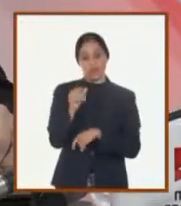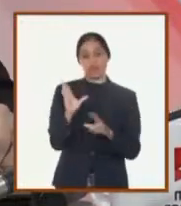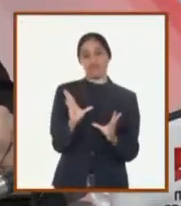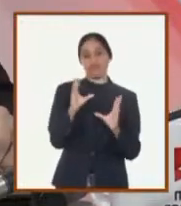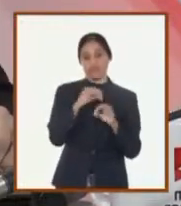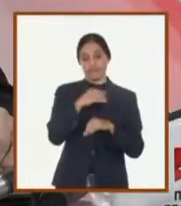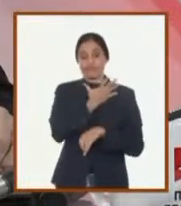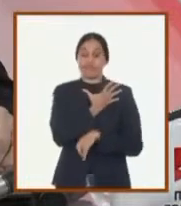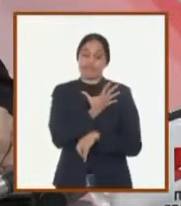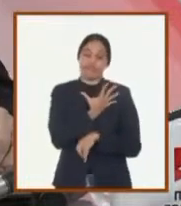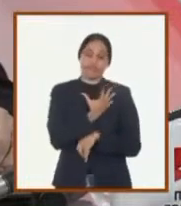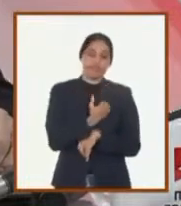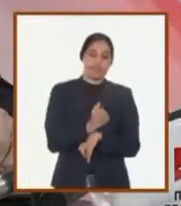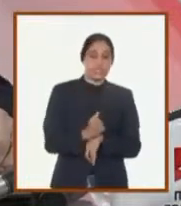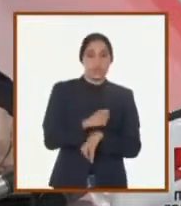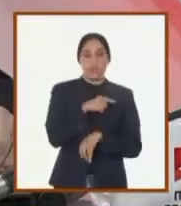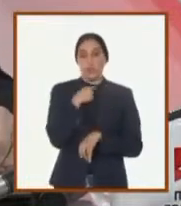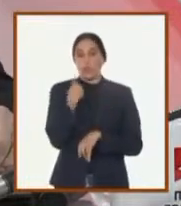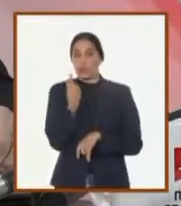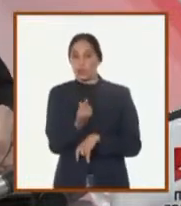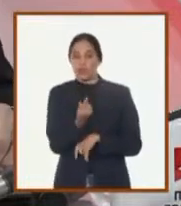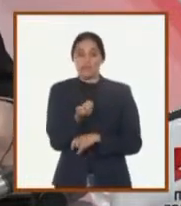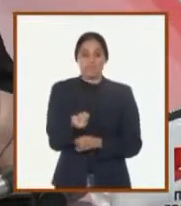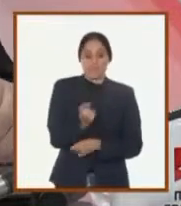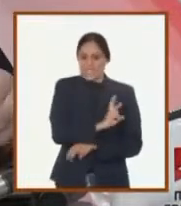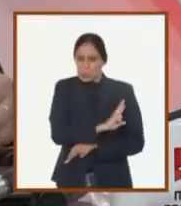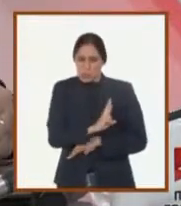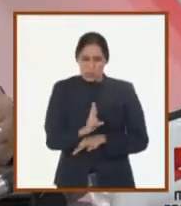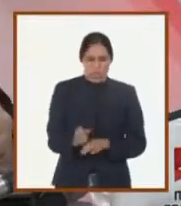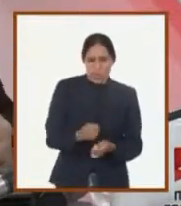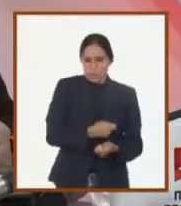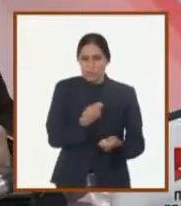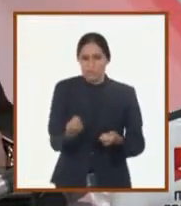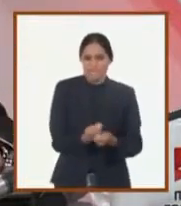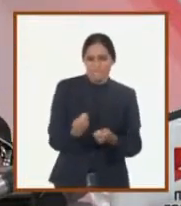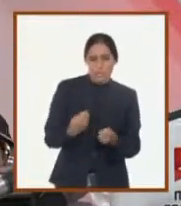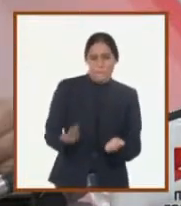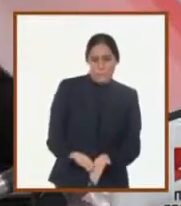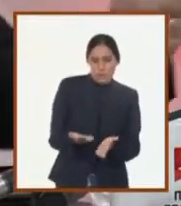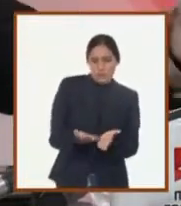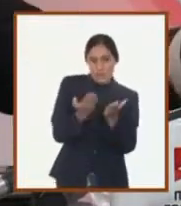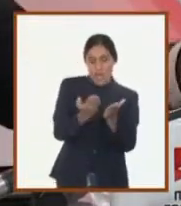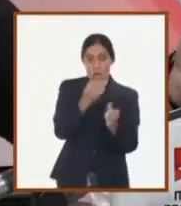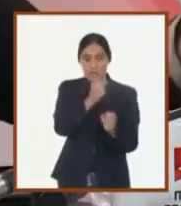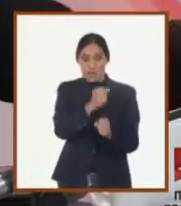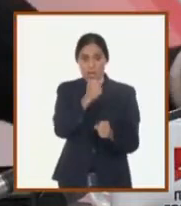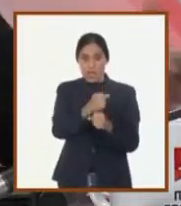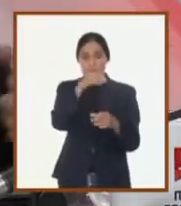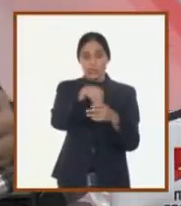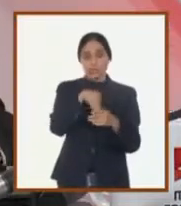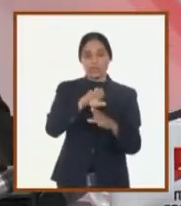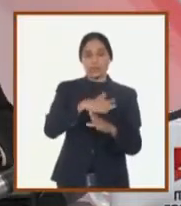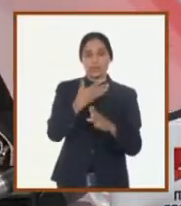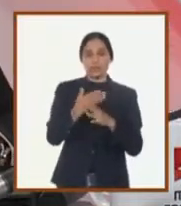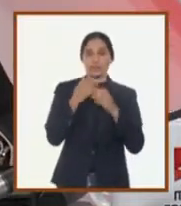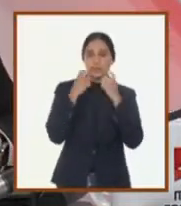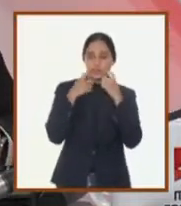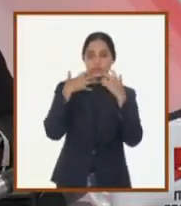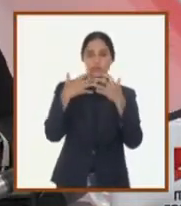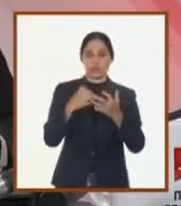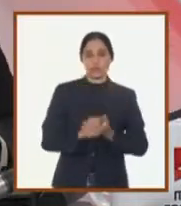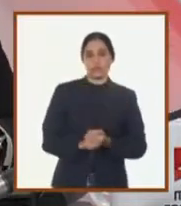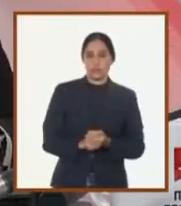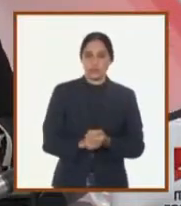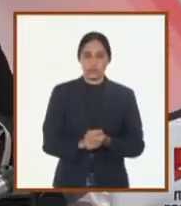una persona un Revolucionario cabal que había impulsado el trabajo de la cultura en el municipio plas y que también estaba muy vinculado por